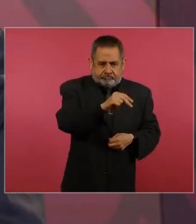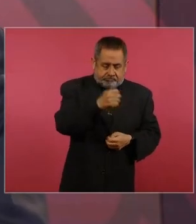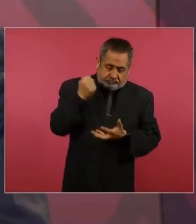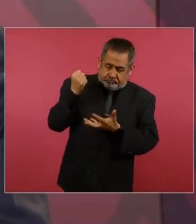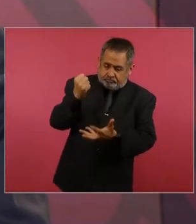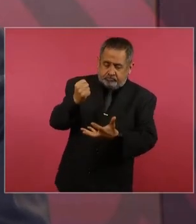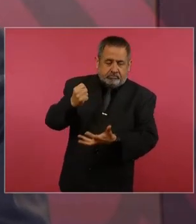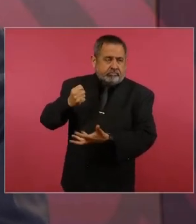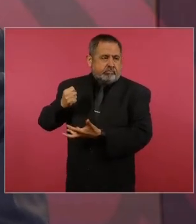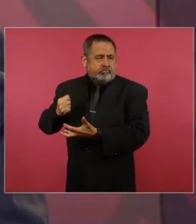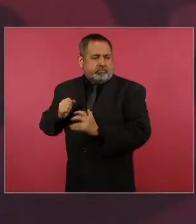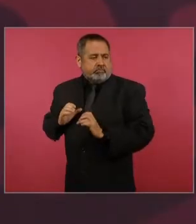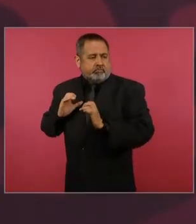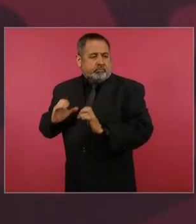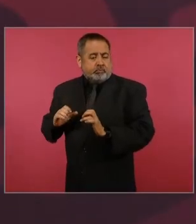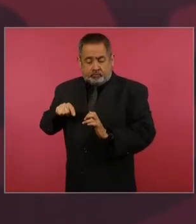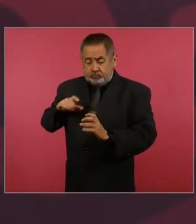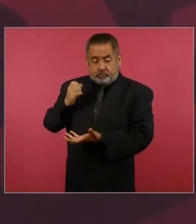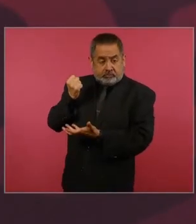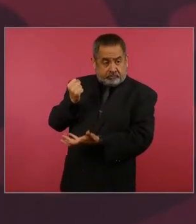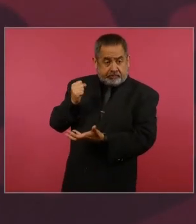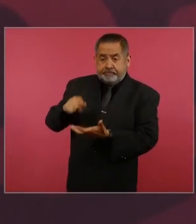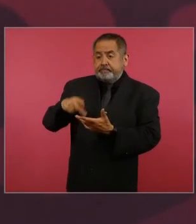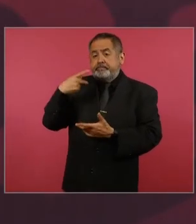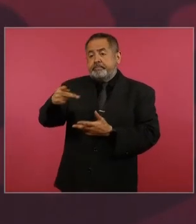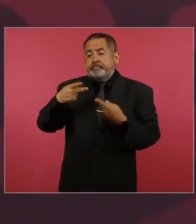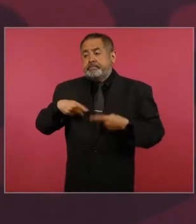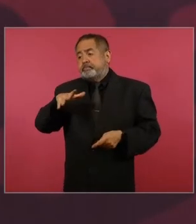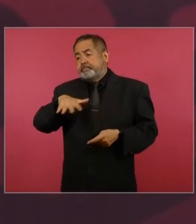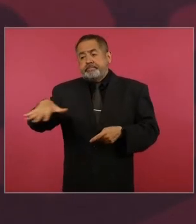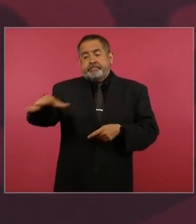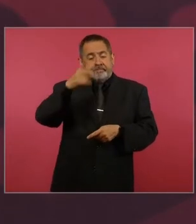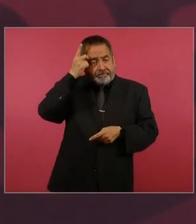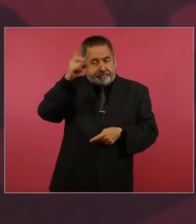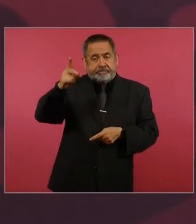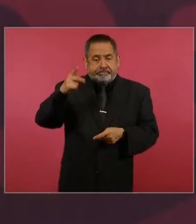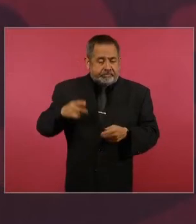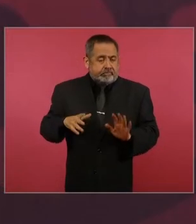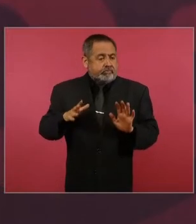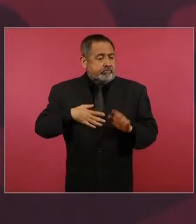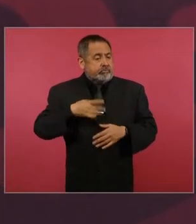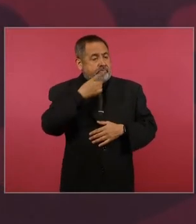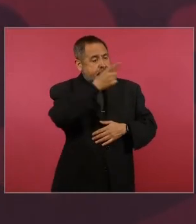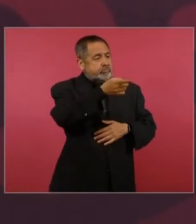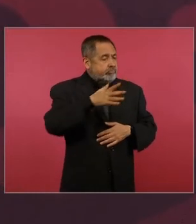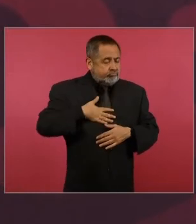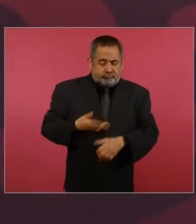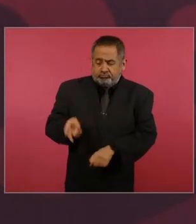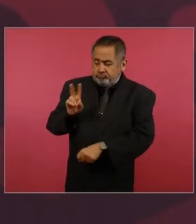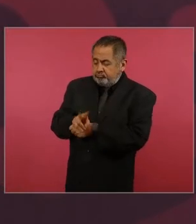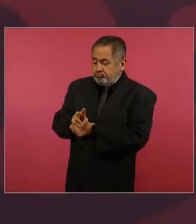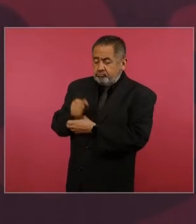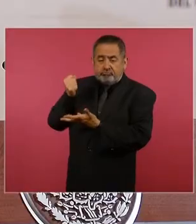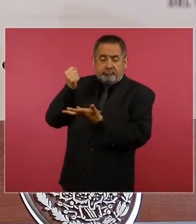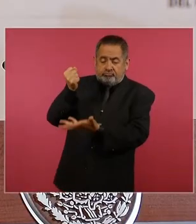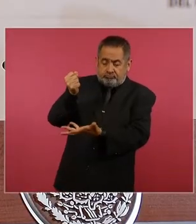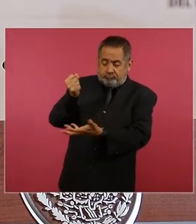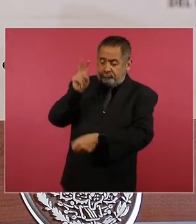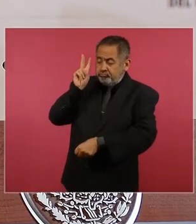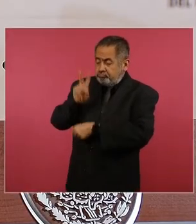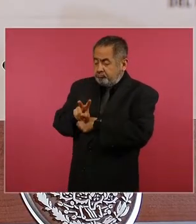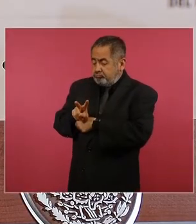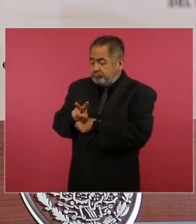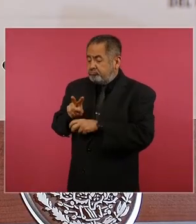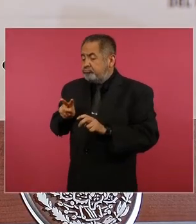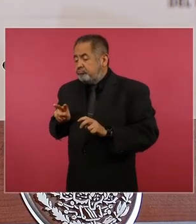presupuesto público, que es dinero del pueblo. Lo dije la vez pasada y lo repito, somos guardianes del dinero del